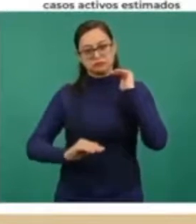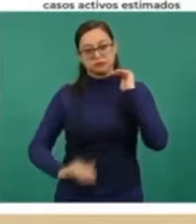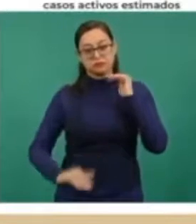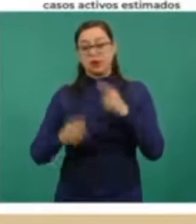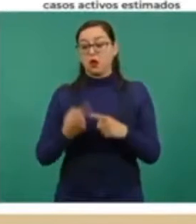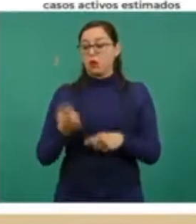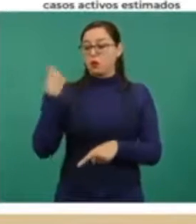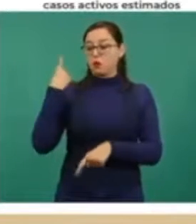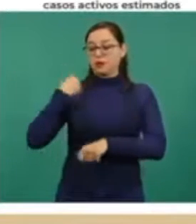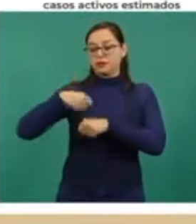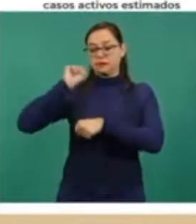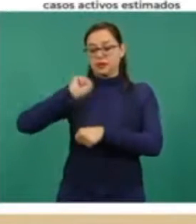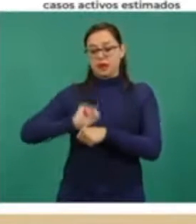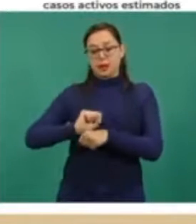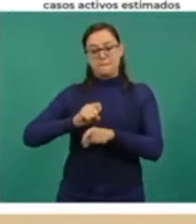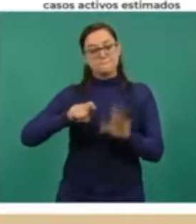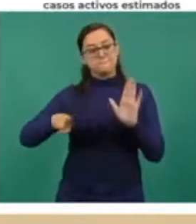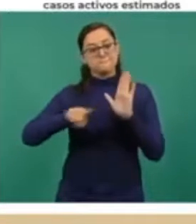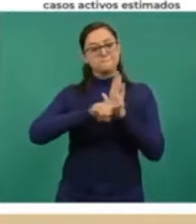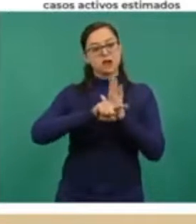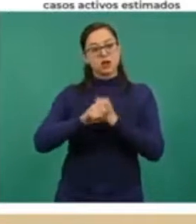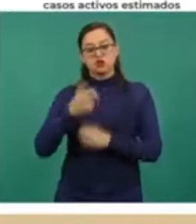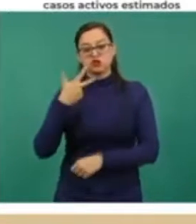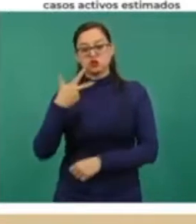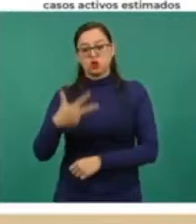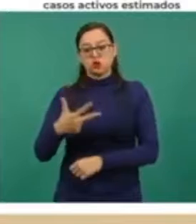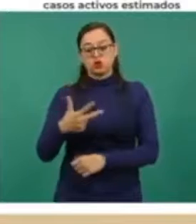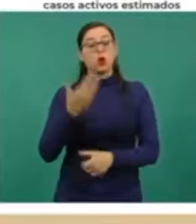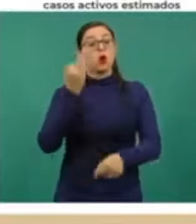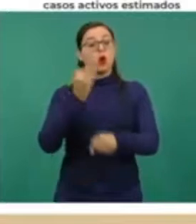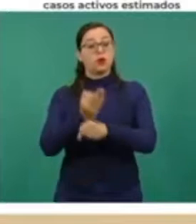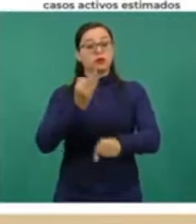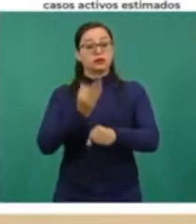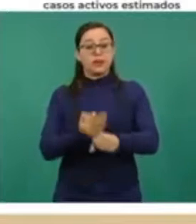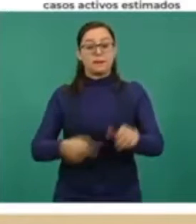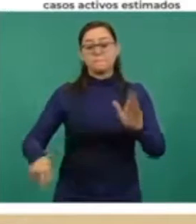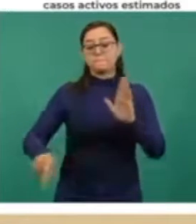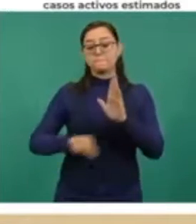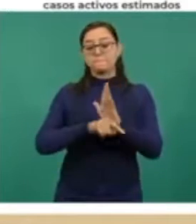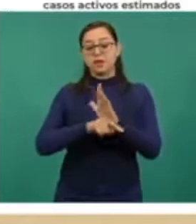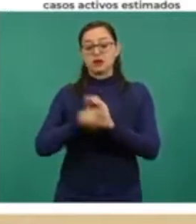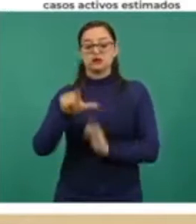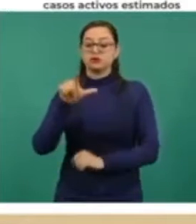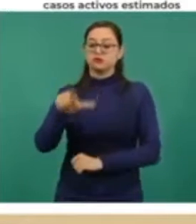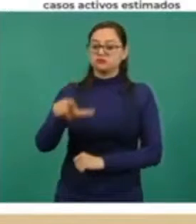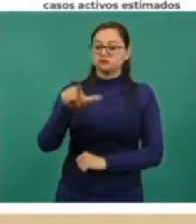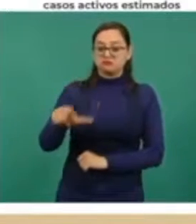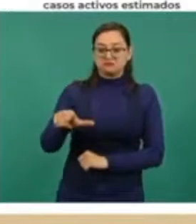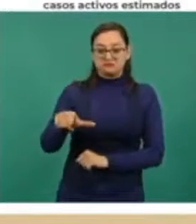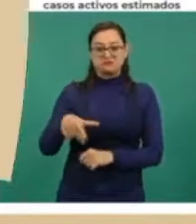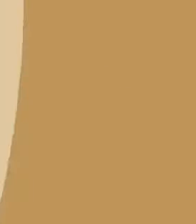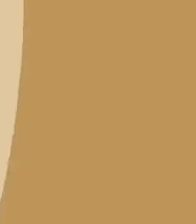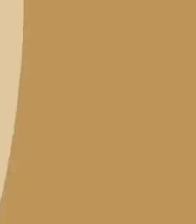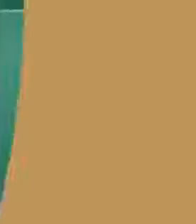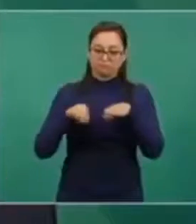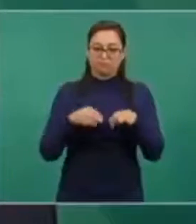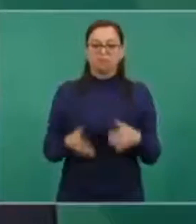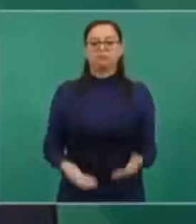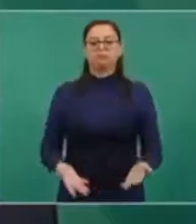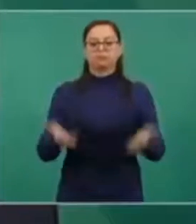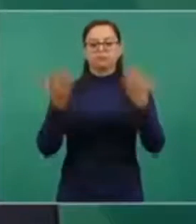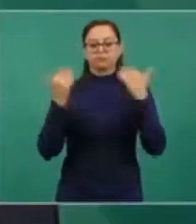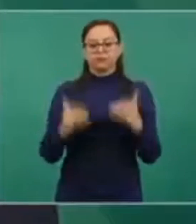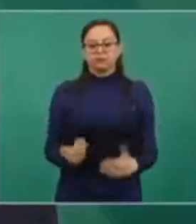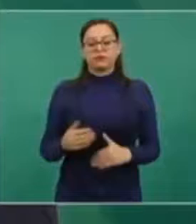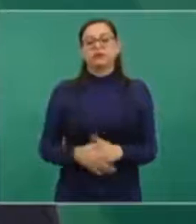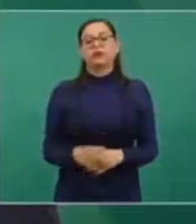nuevamente más cuantiosa que la semana pasada, que fue de menos 8, ahora abrimos nuevamente con menos 17. Hasta el momento,